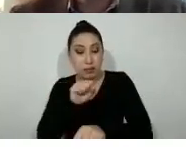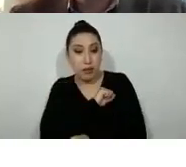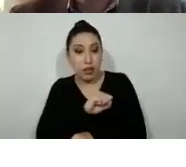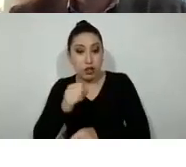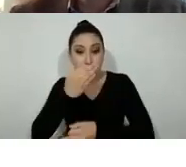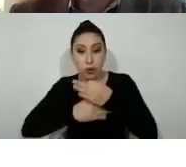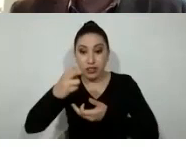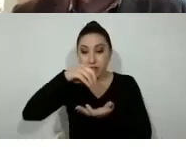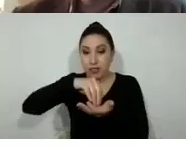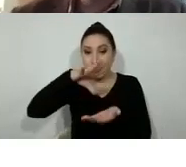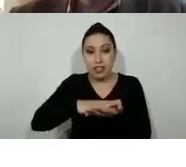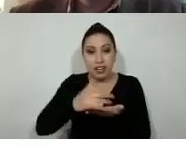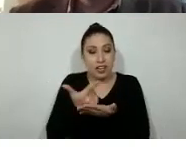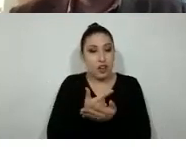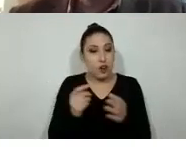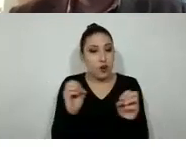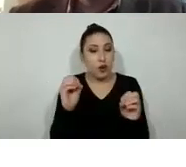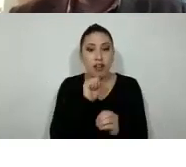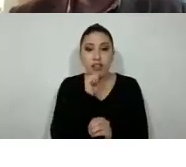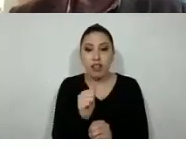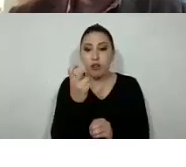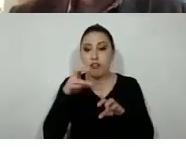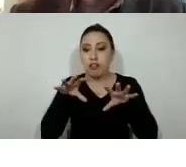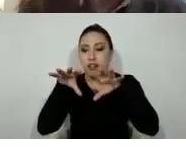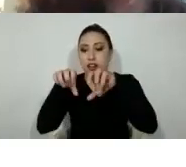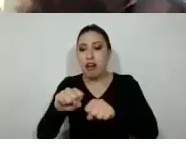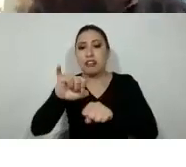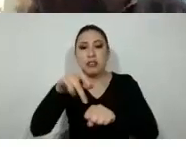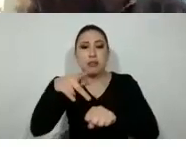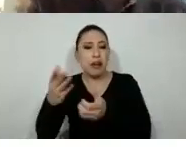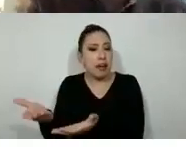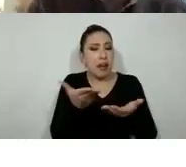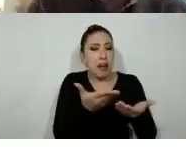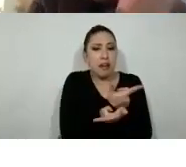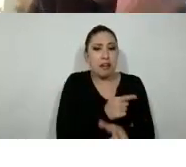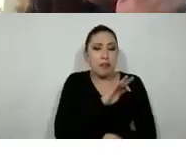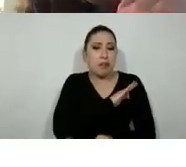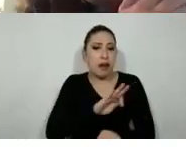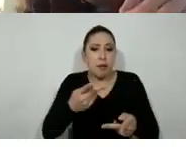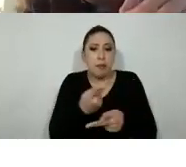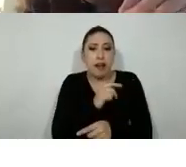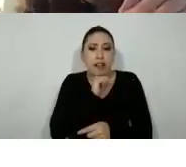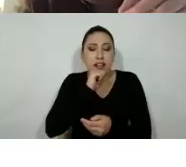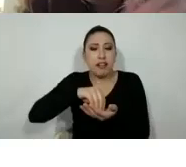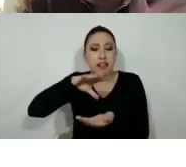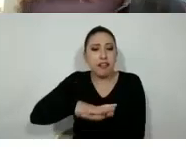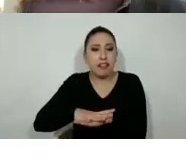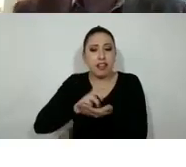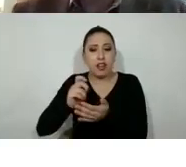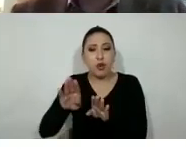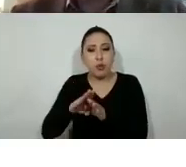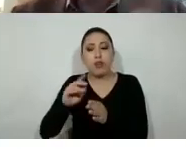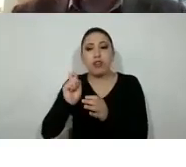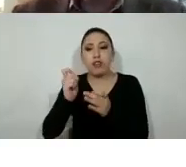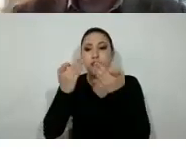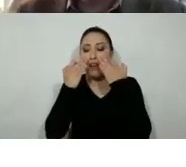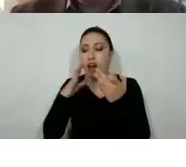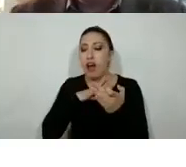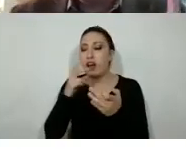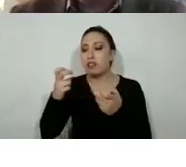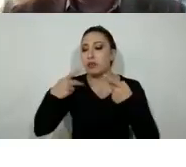registrado. Es una detención que no quedaba registrada, que después ya la policía liberaba a la persona, pero ya no, ese lapso